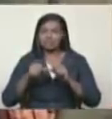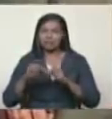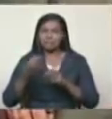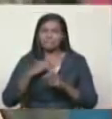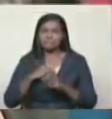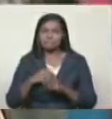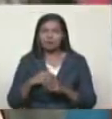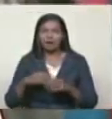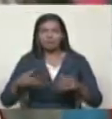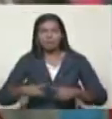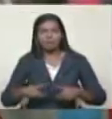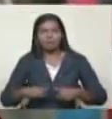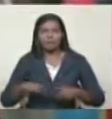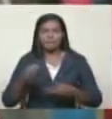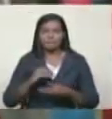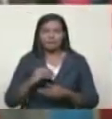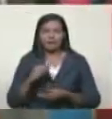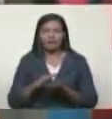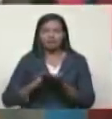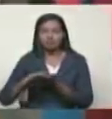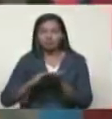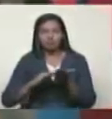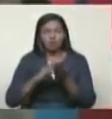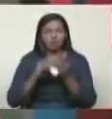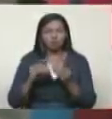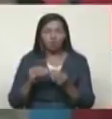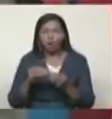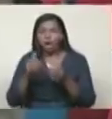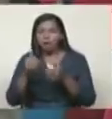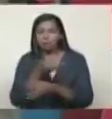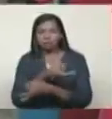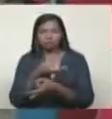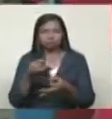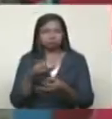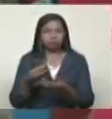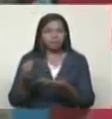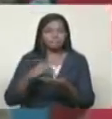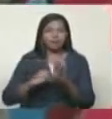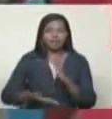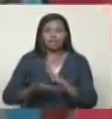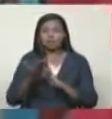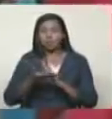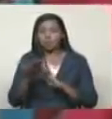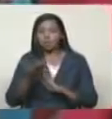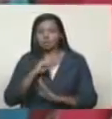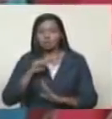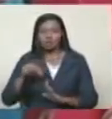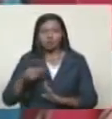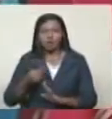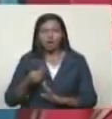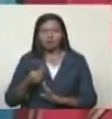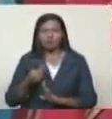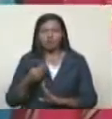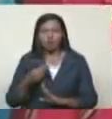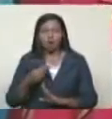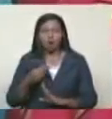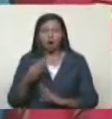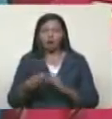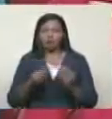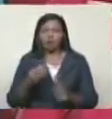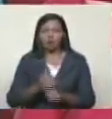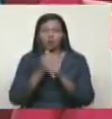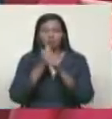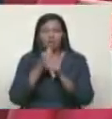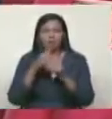a garantizar y rescatar el bien más sagrado, más importante que a costa de todo hemos conseguido, que es